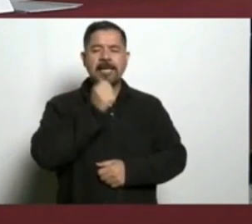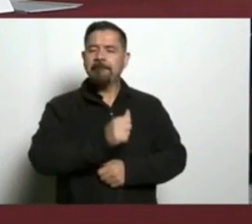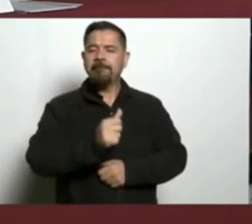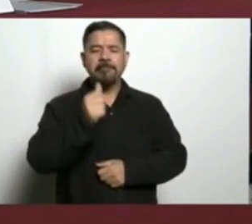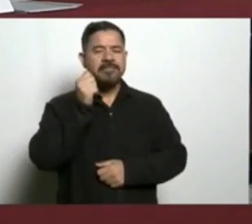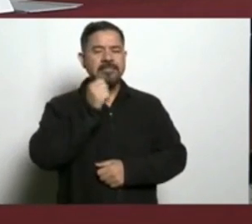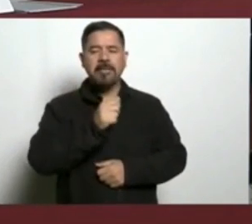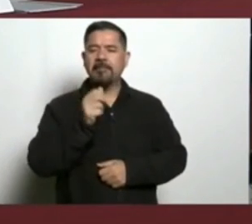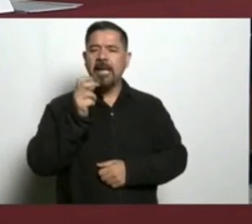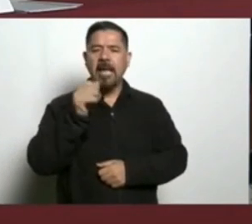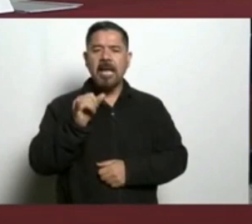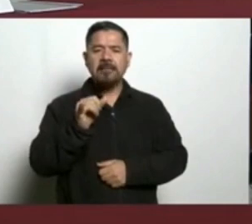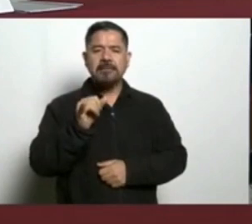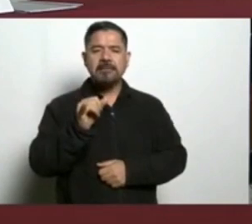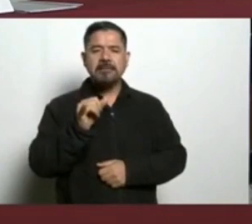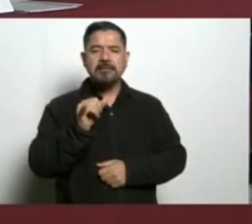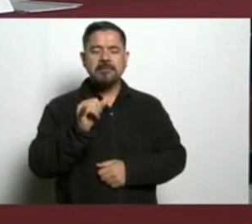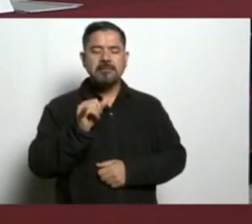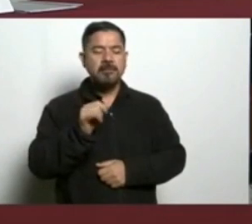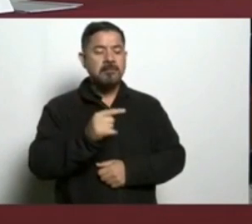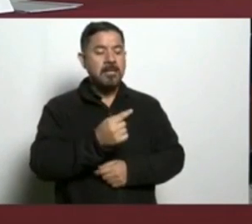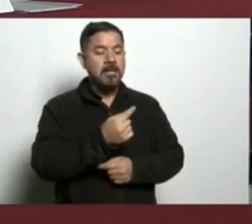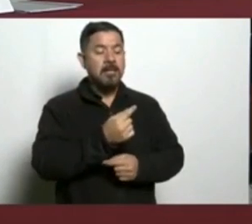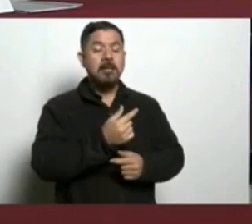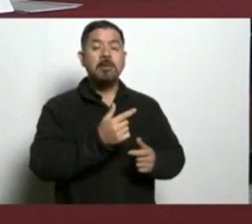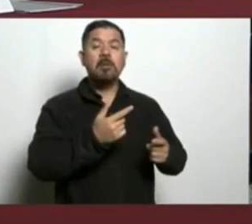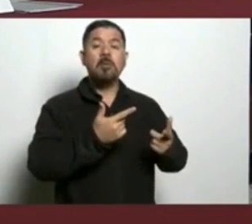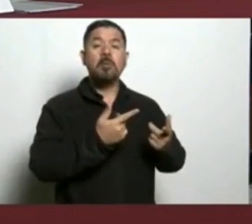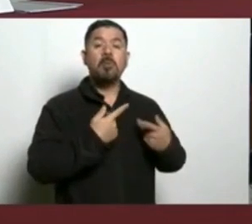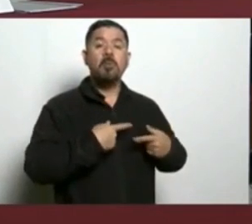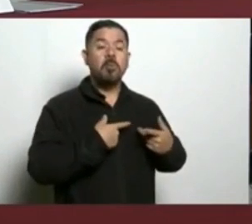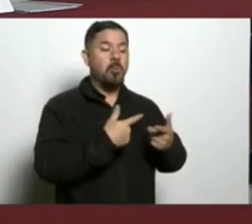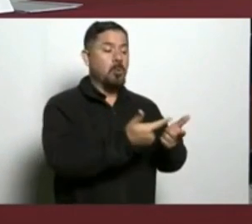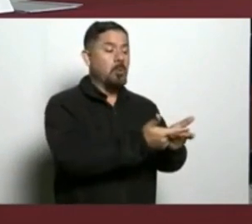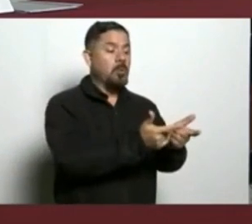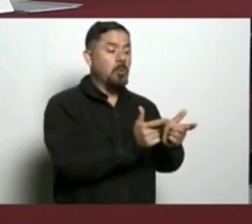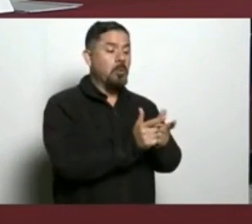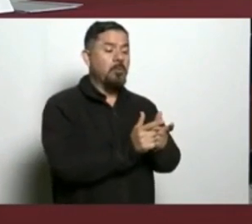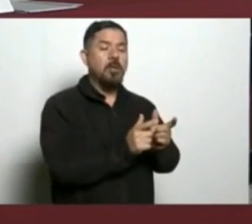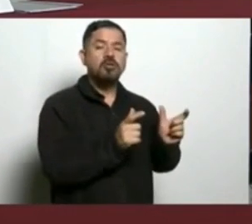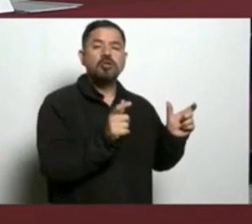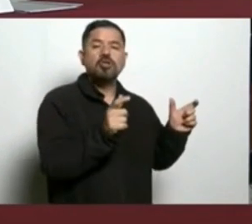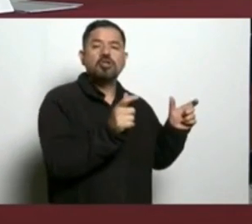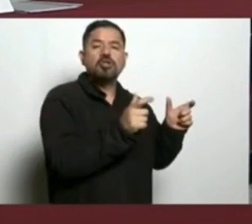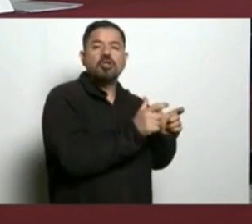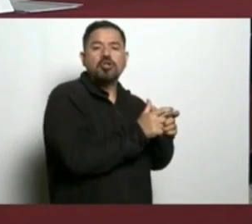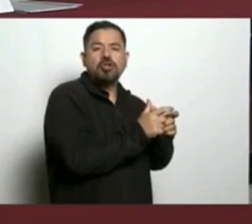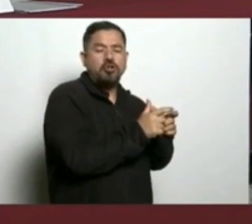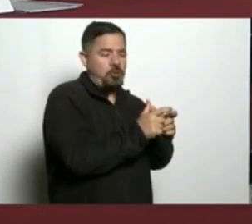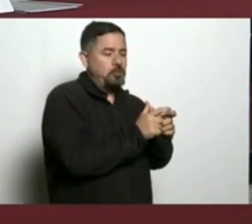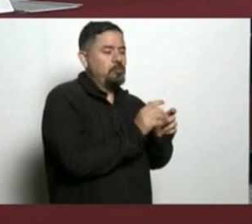las minorías. En el caso de Cananea,